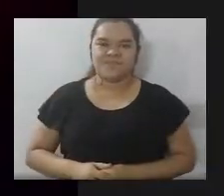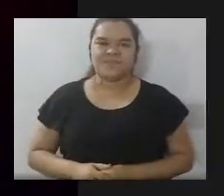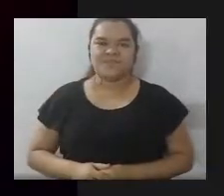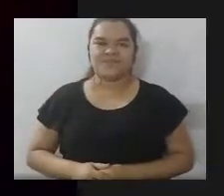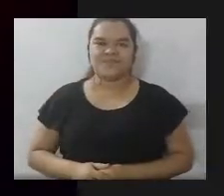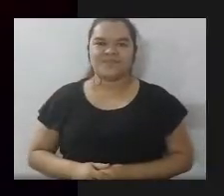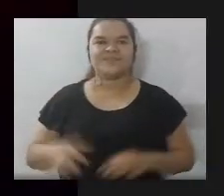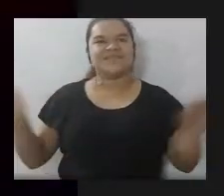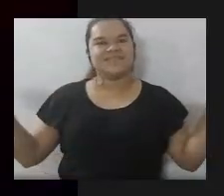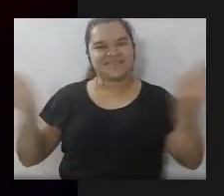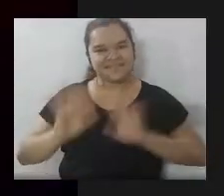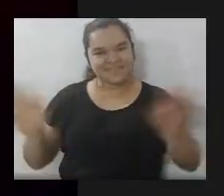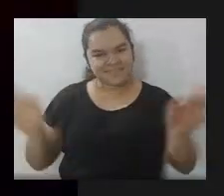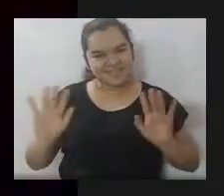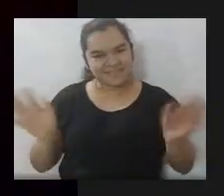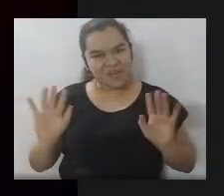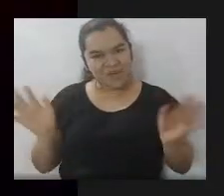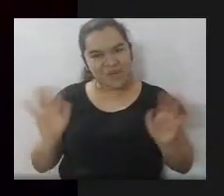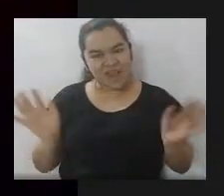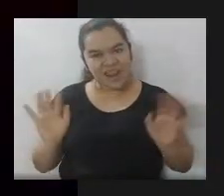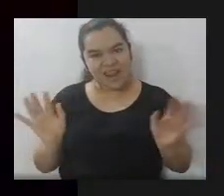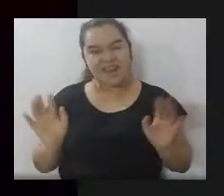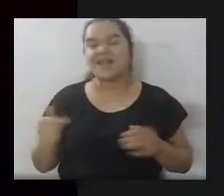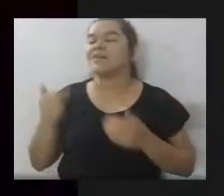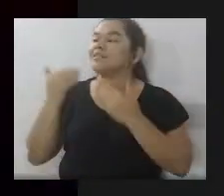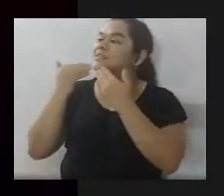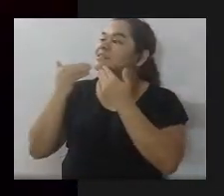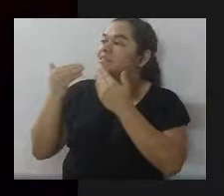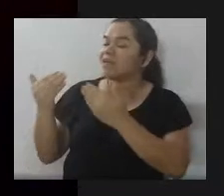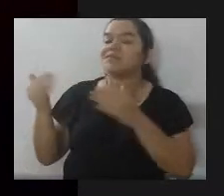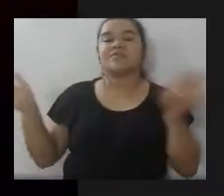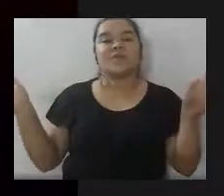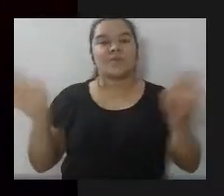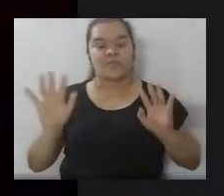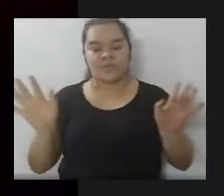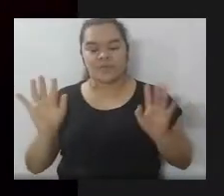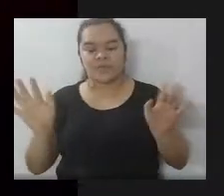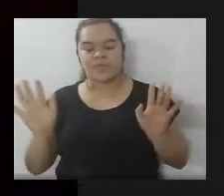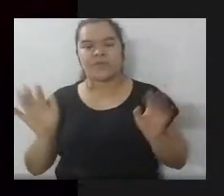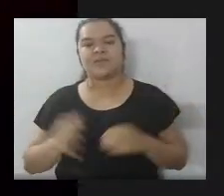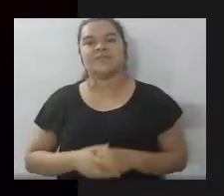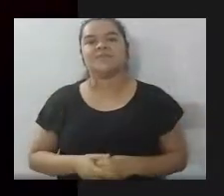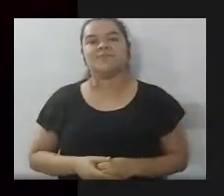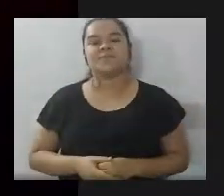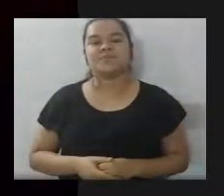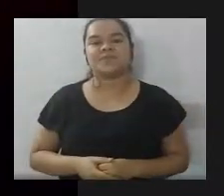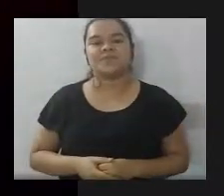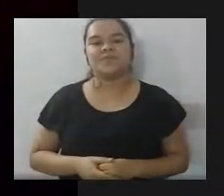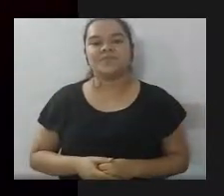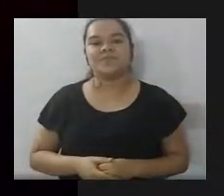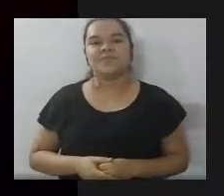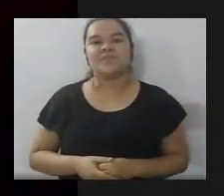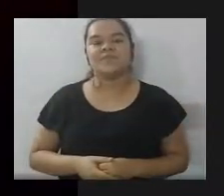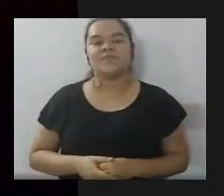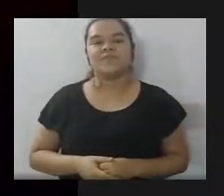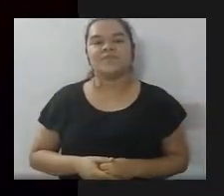Hola chicos, hola, gracias Karina, hola chicos. En